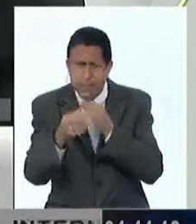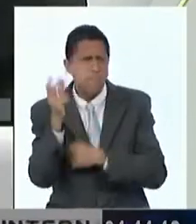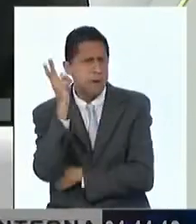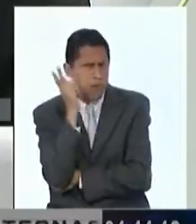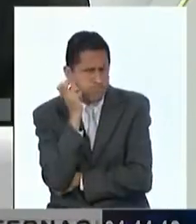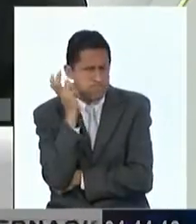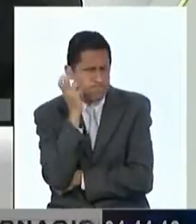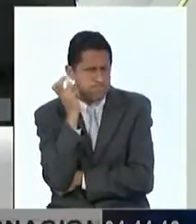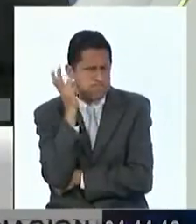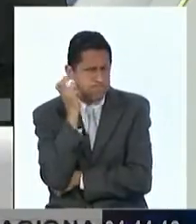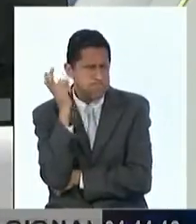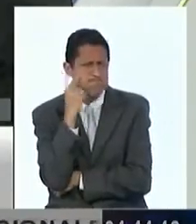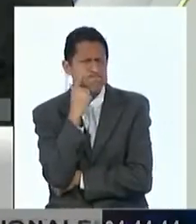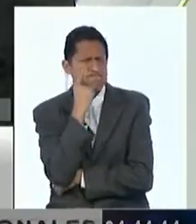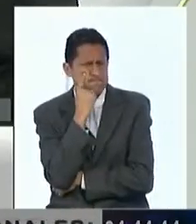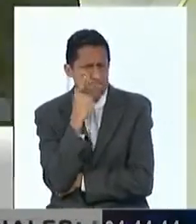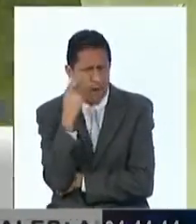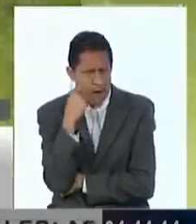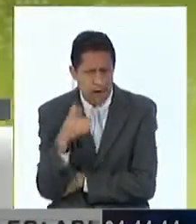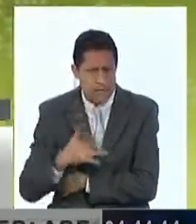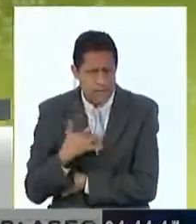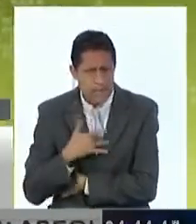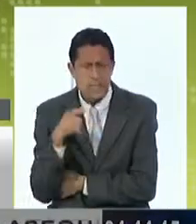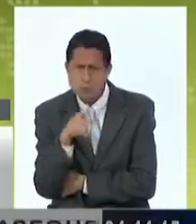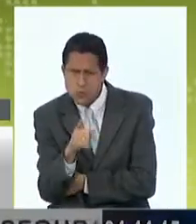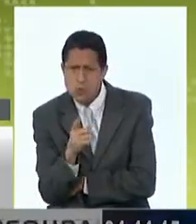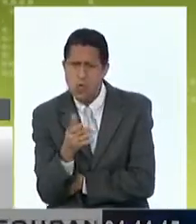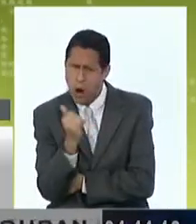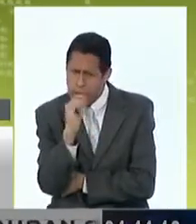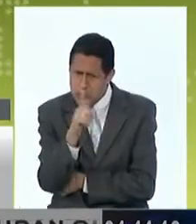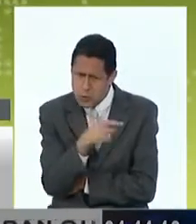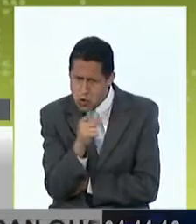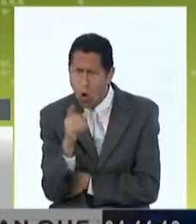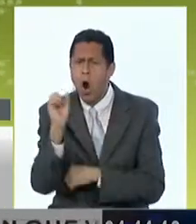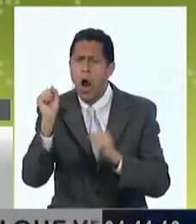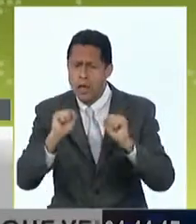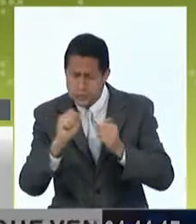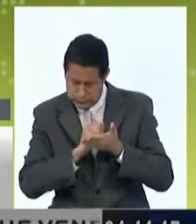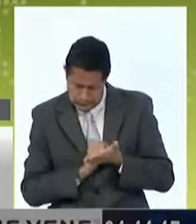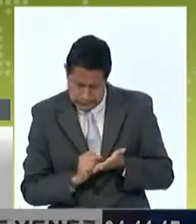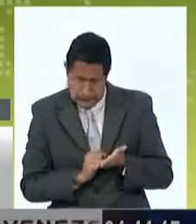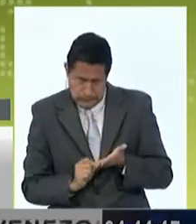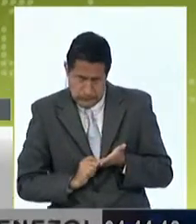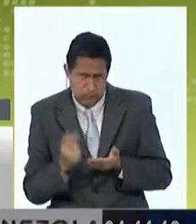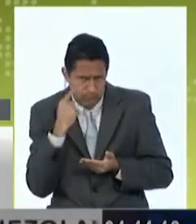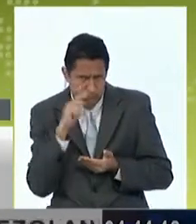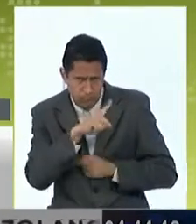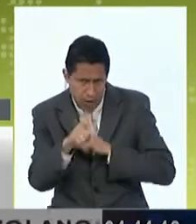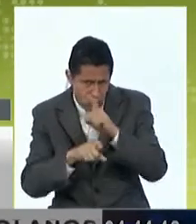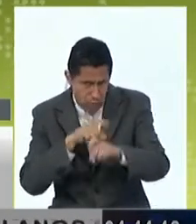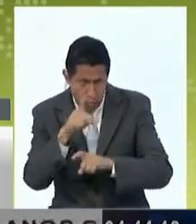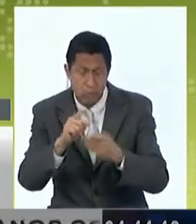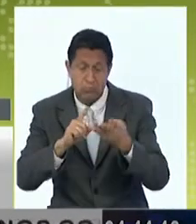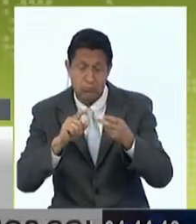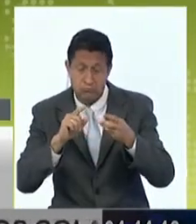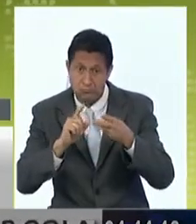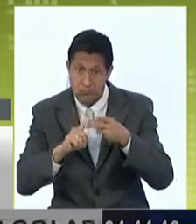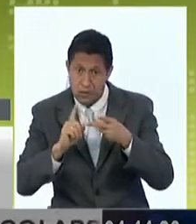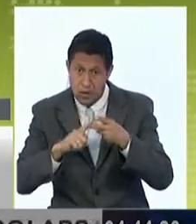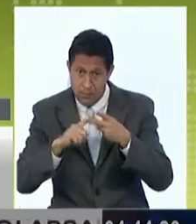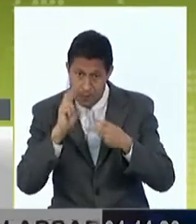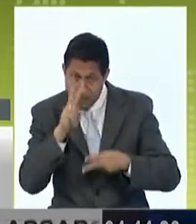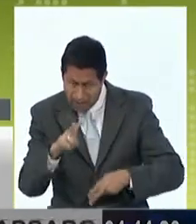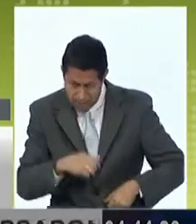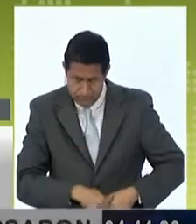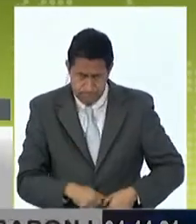este de cuáles son los signos y síntomas están manifestando la paciente este luego viene entonces un examen físico